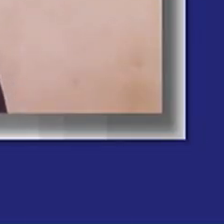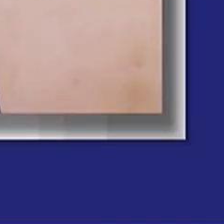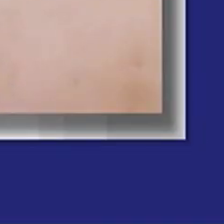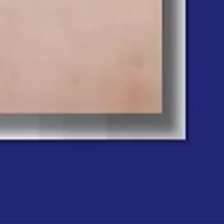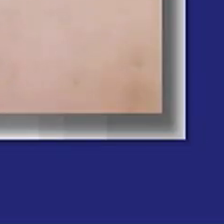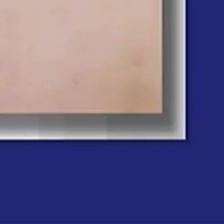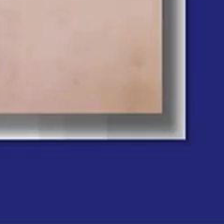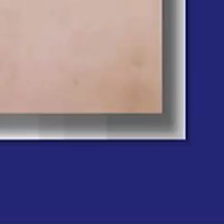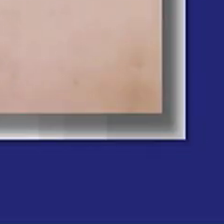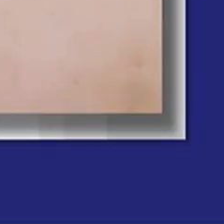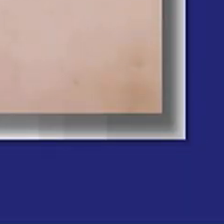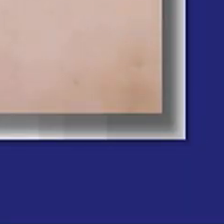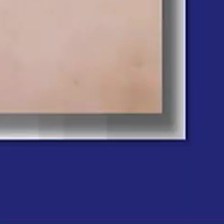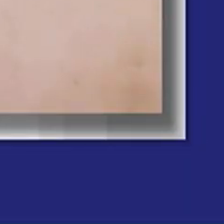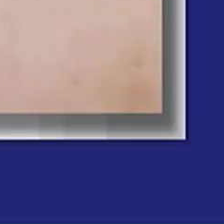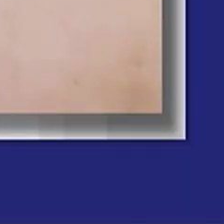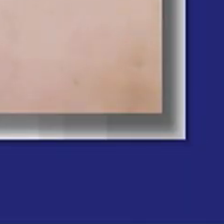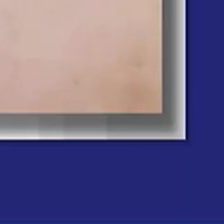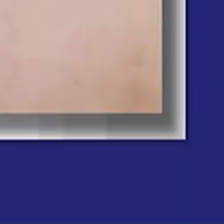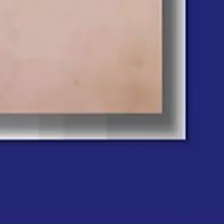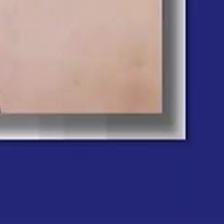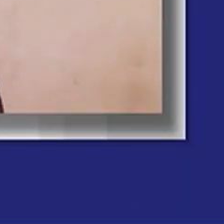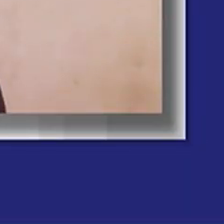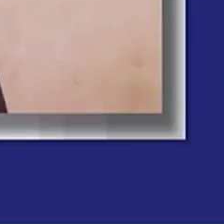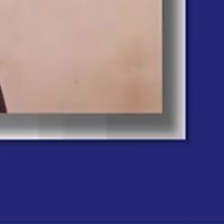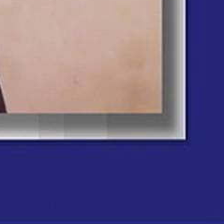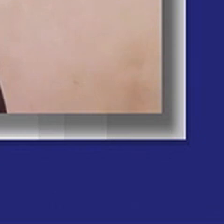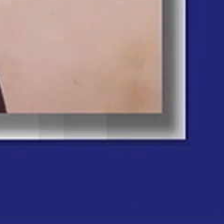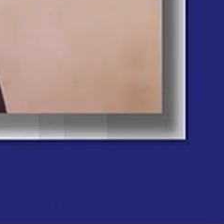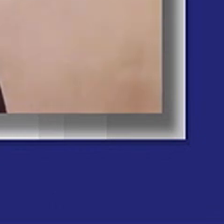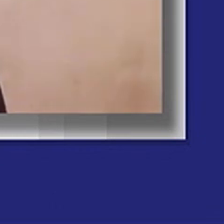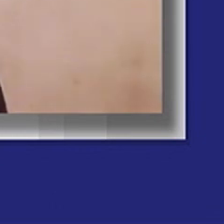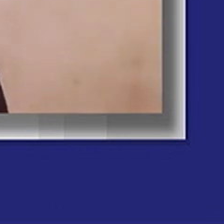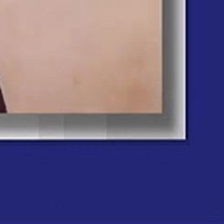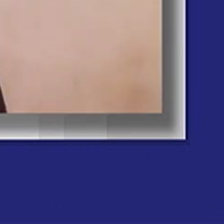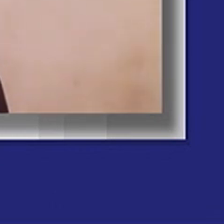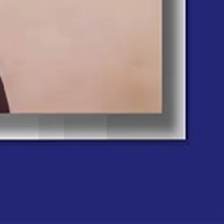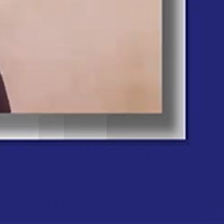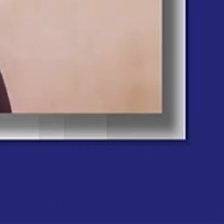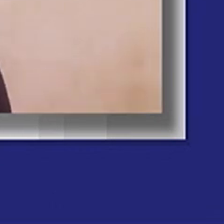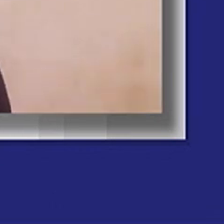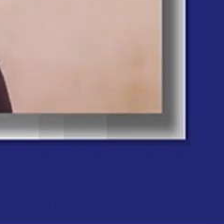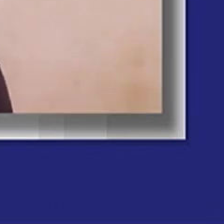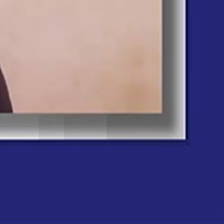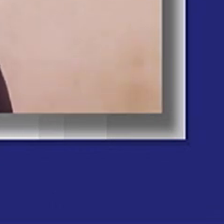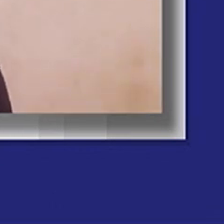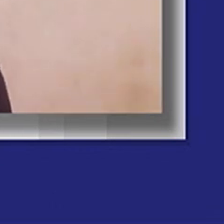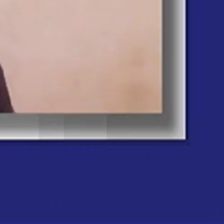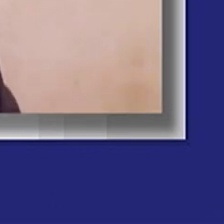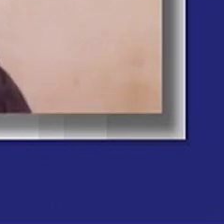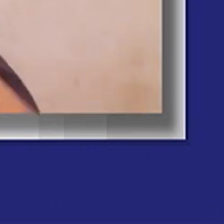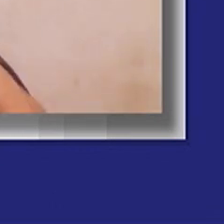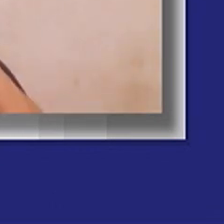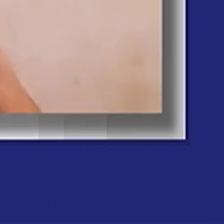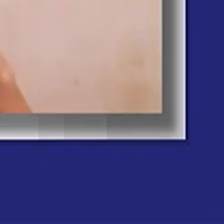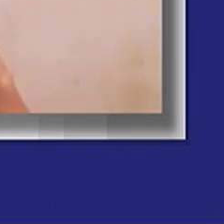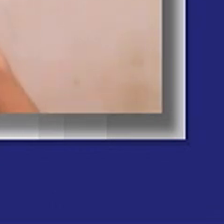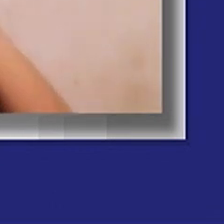Muy buenas tardes. Para el nivel de educación media vamos a trabajar en lengua de señas venezolana en las siguientes palabras: redes